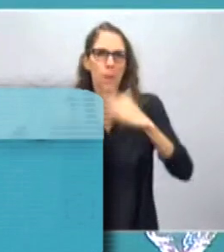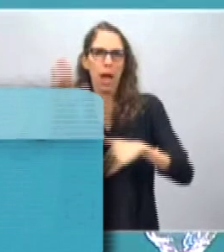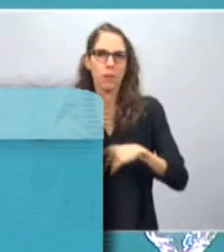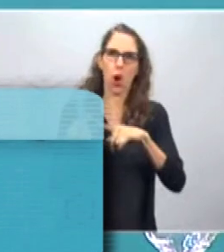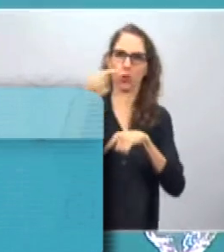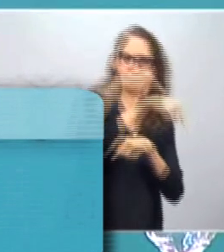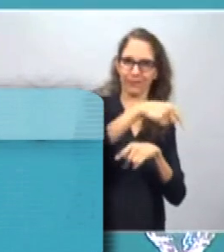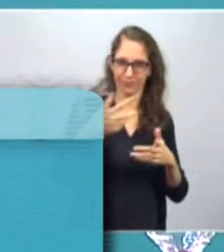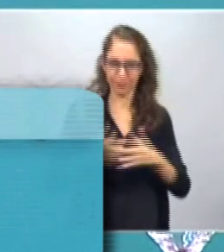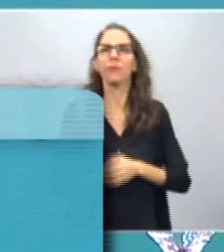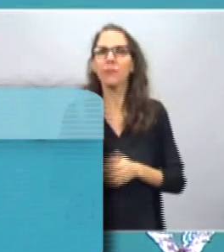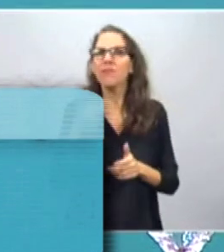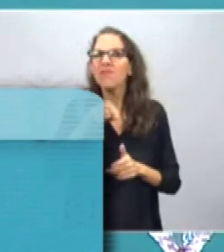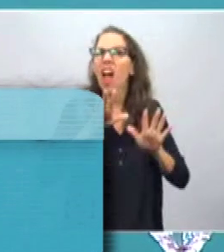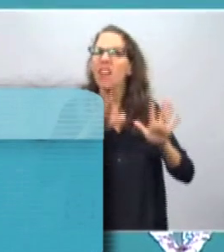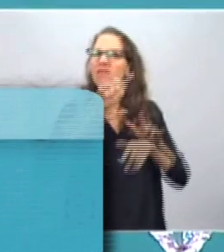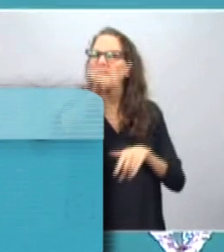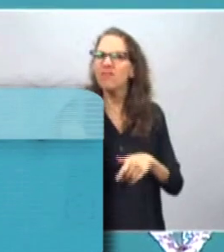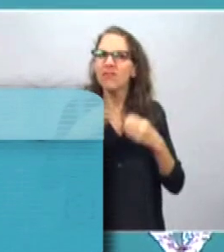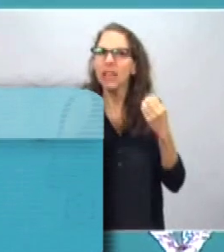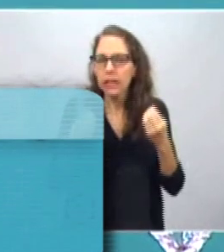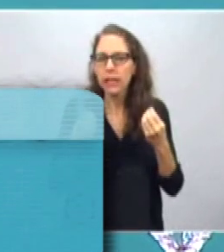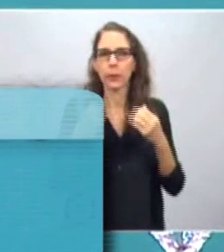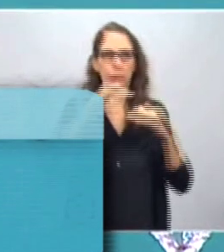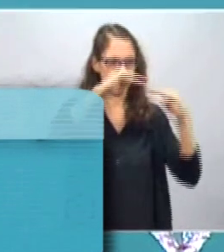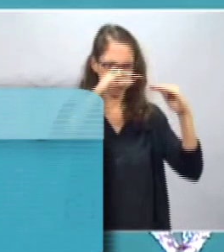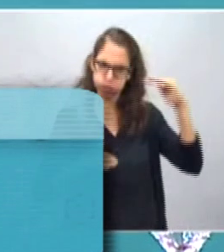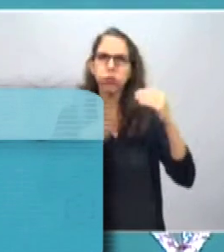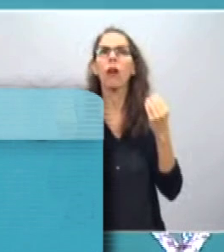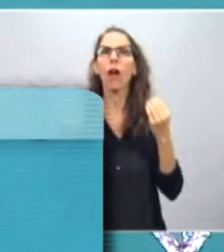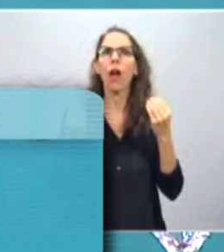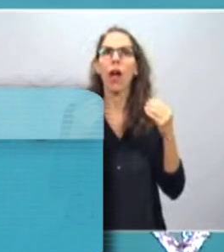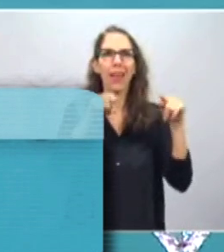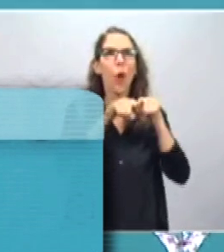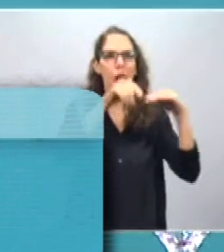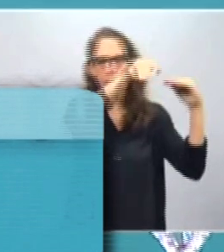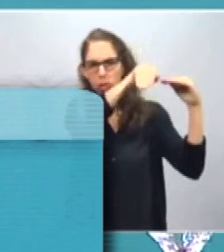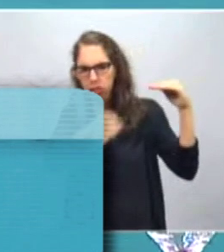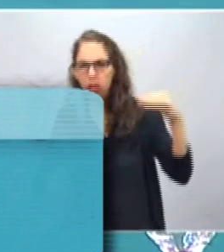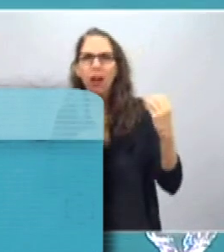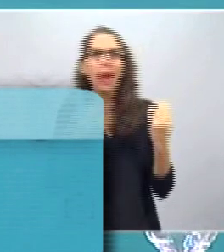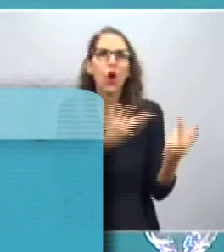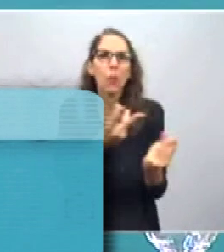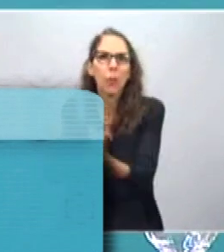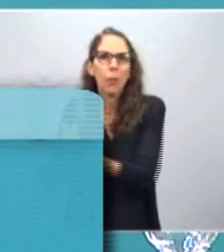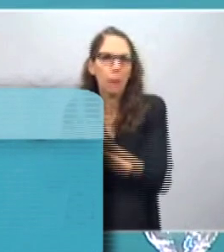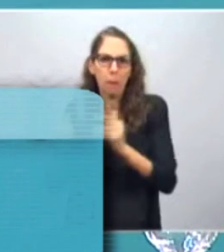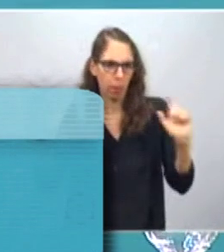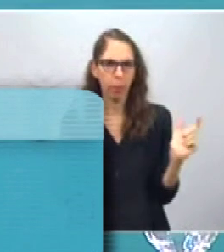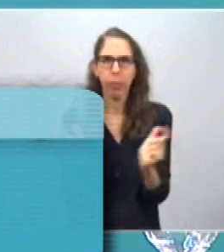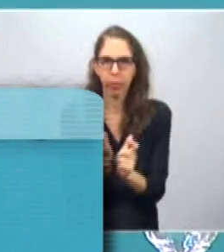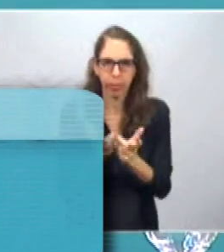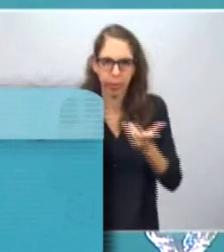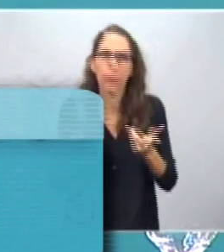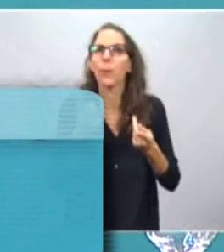que repercute en una caída muy considerable en el consumo, de manera generalizada, en el consumo, por supuesto,